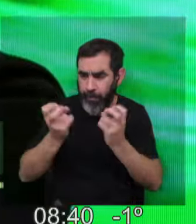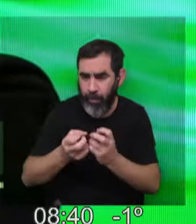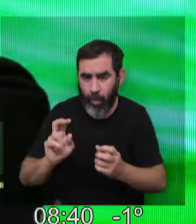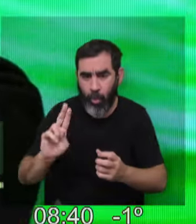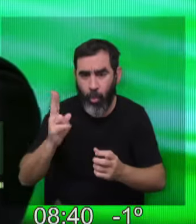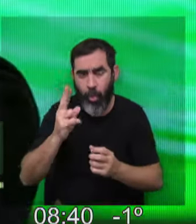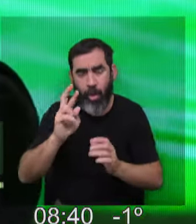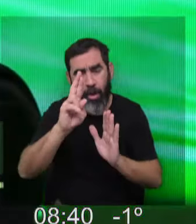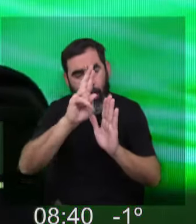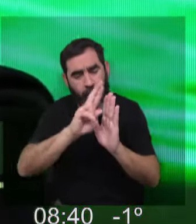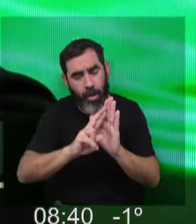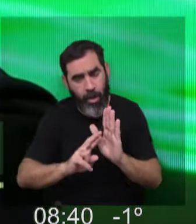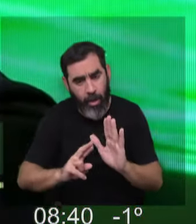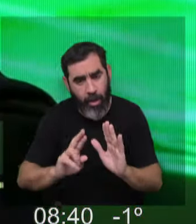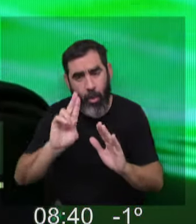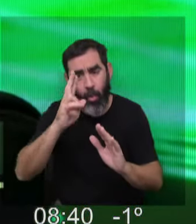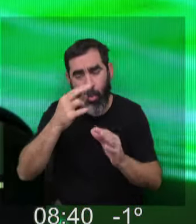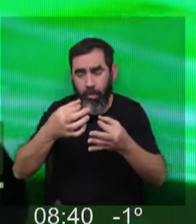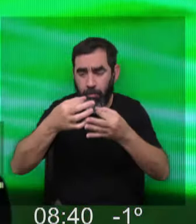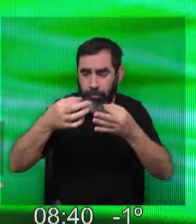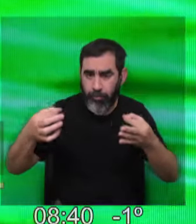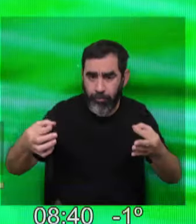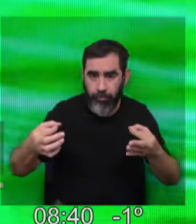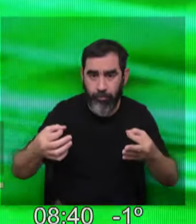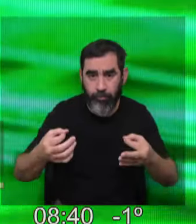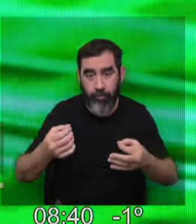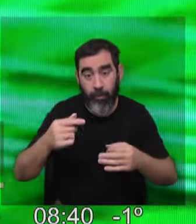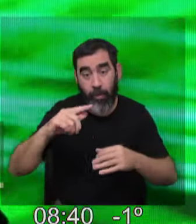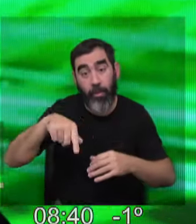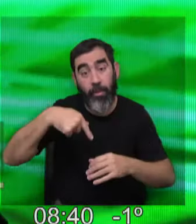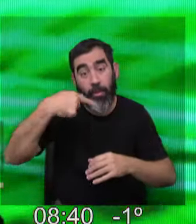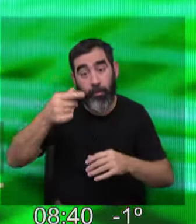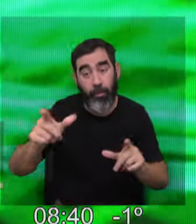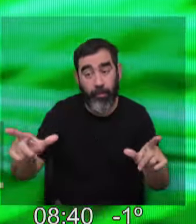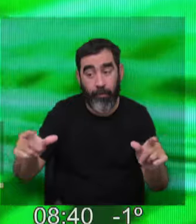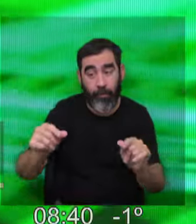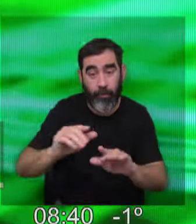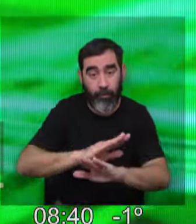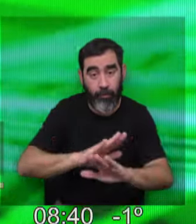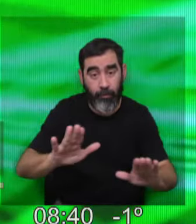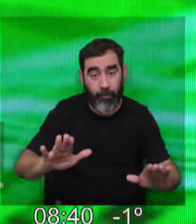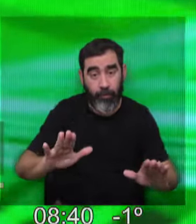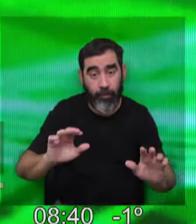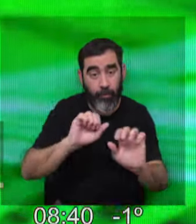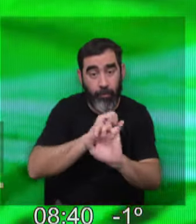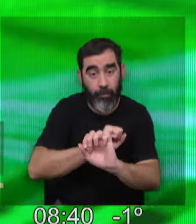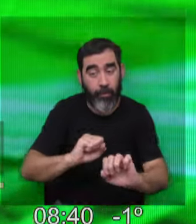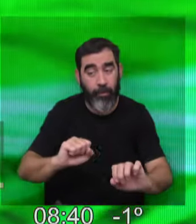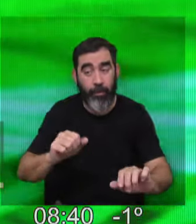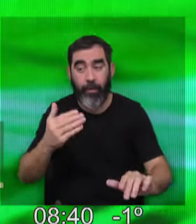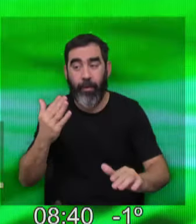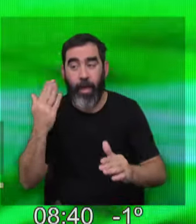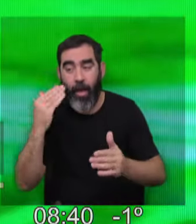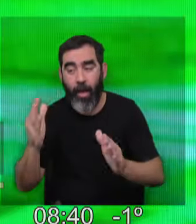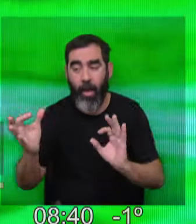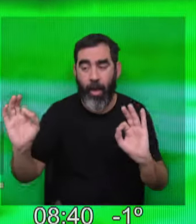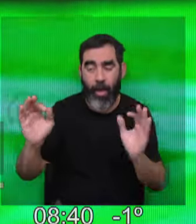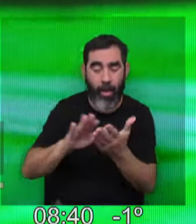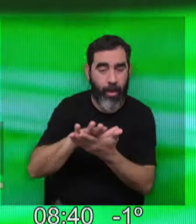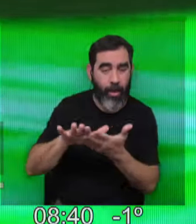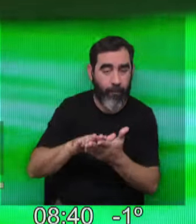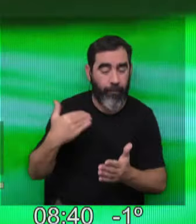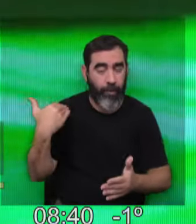en las reglas de juego, el Uruguay previsible. A partir de allí se terminó. No le podemos poner la cara ni a